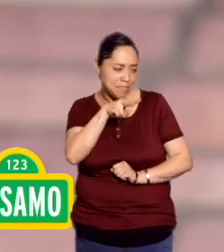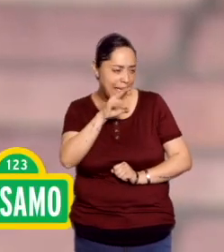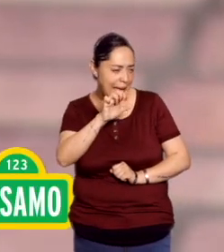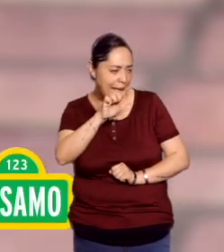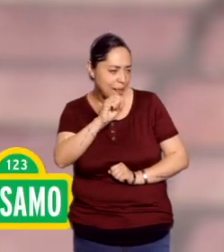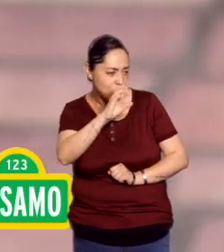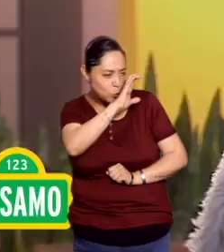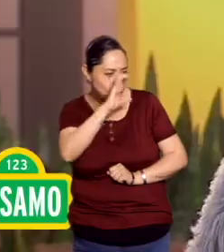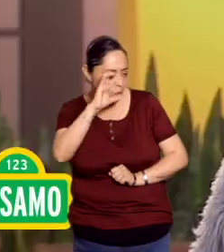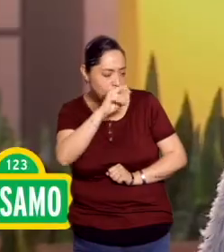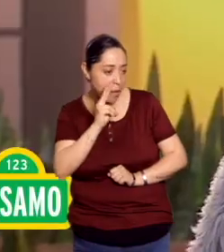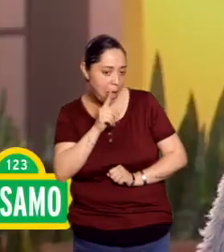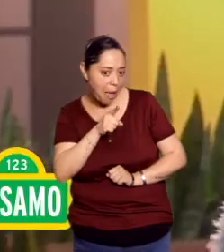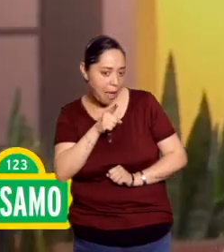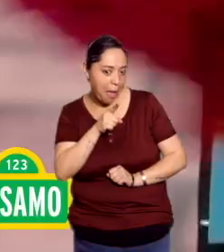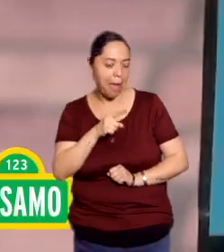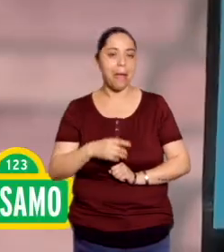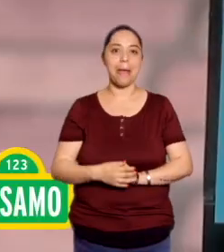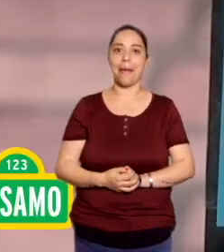foto de Elmo.